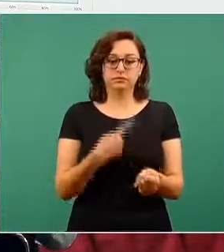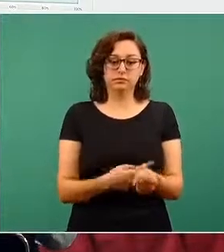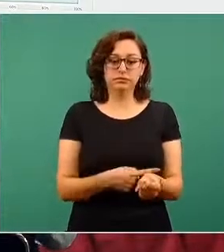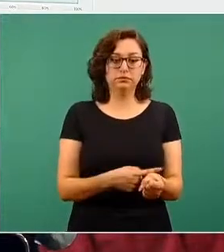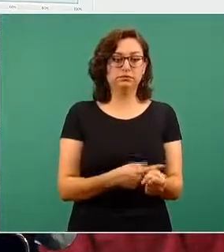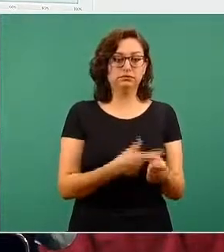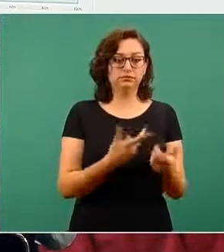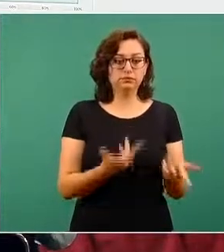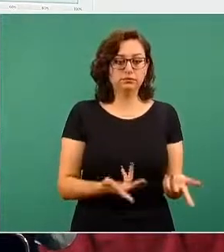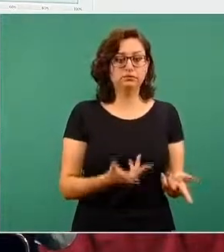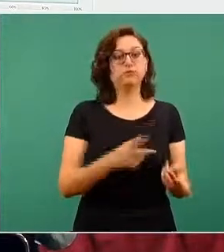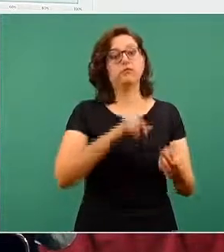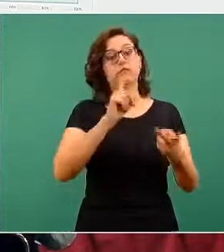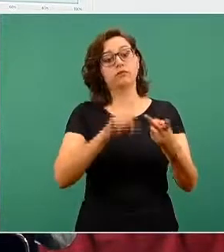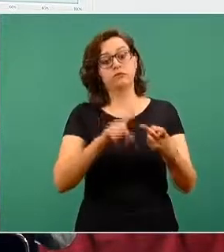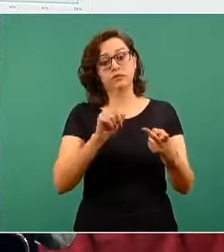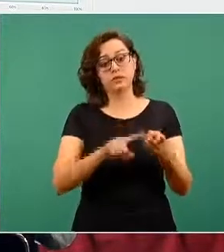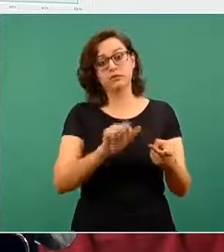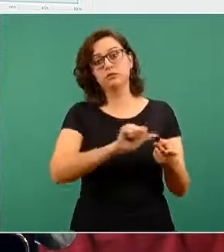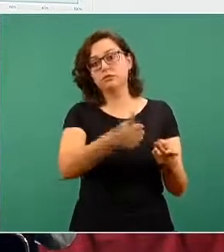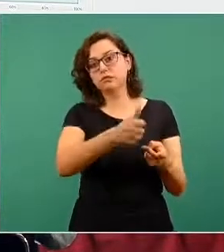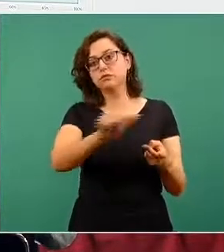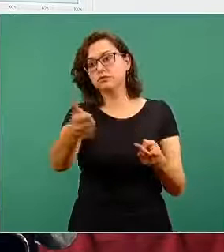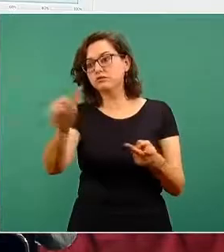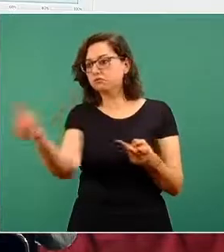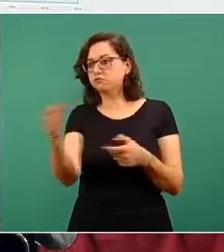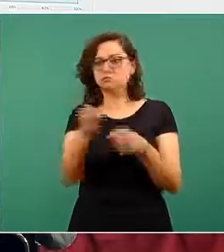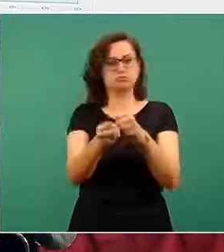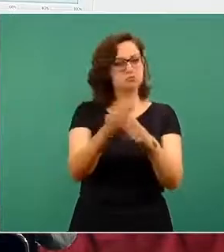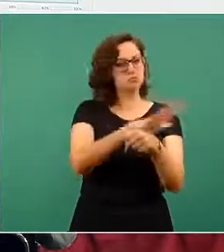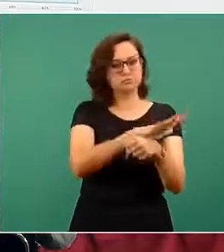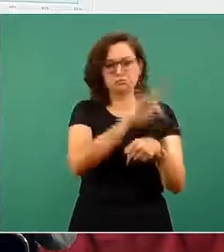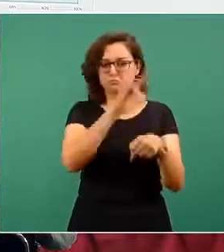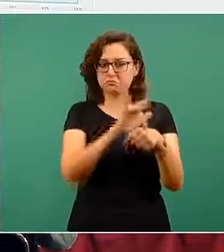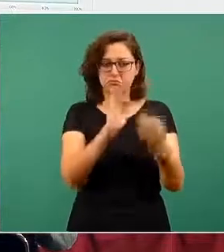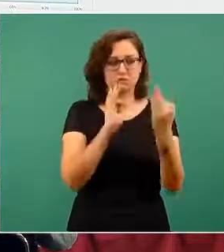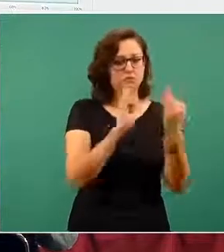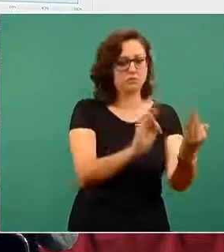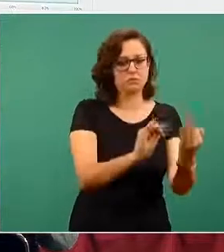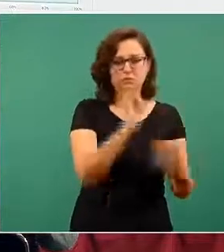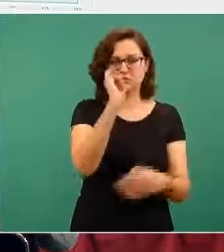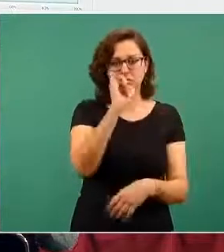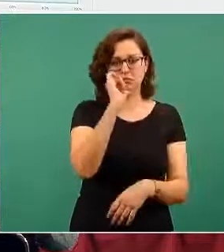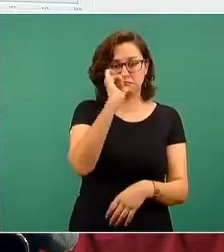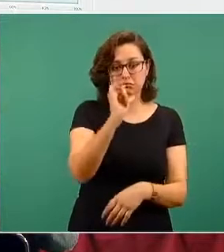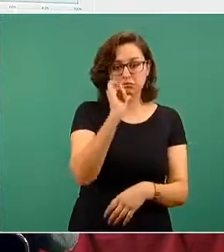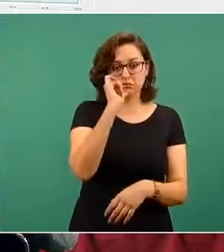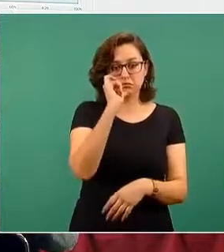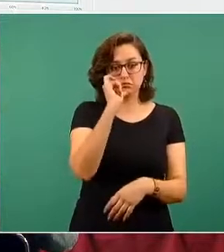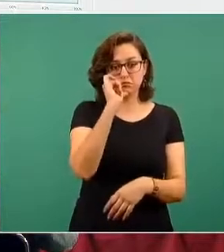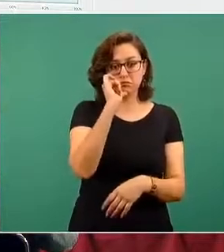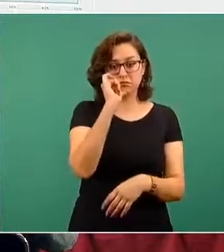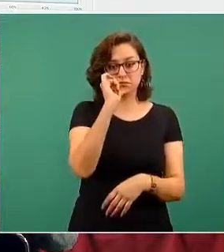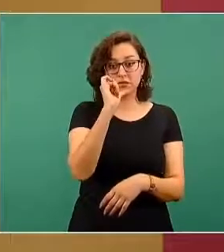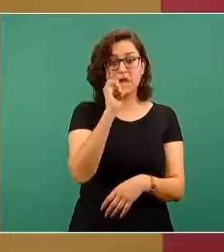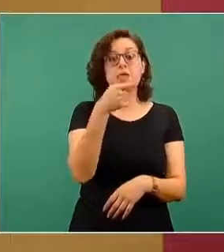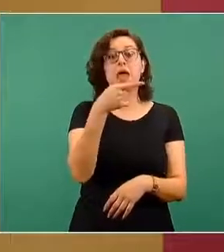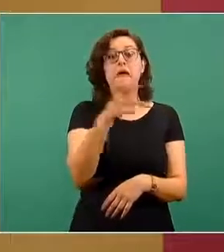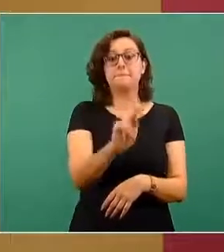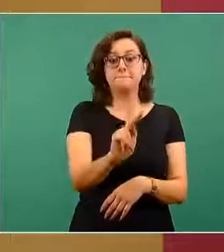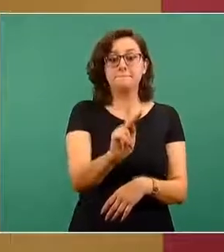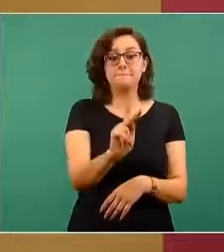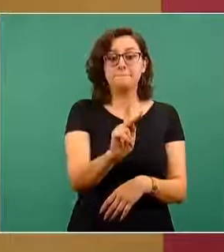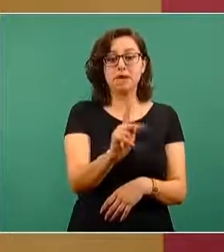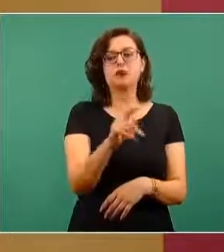segunda línea, operaciones de atención de la salud que, si bien no son formalmente destinadas a la atención de